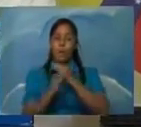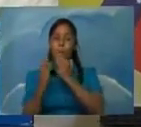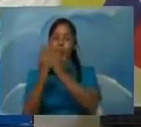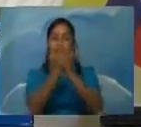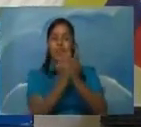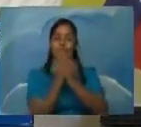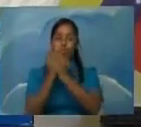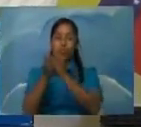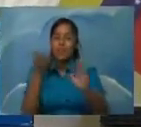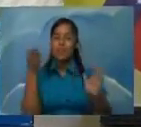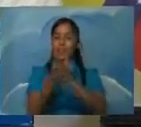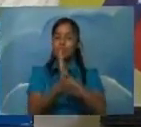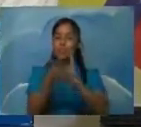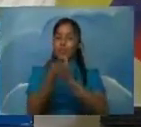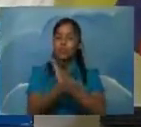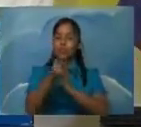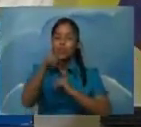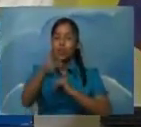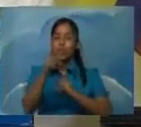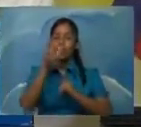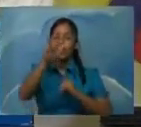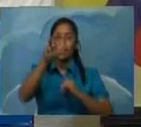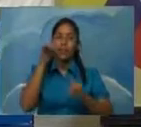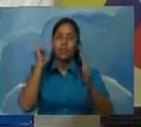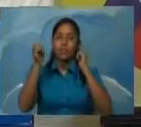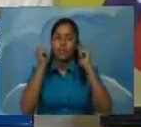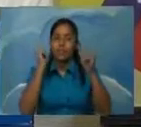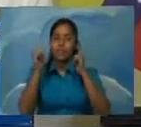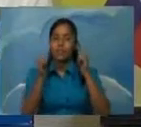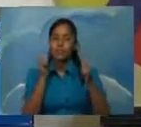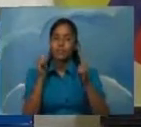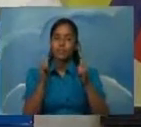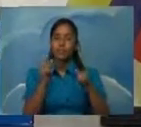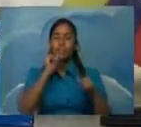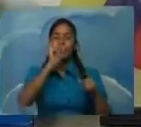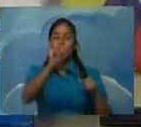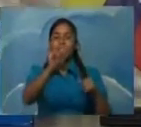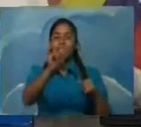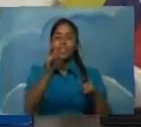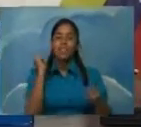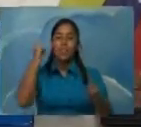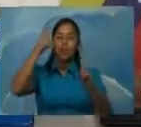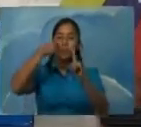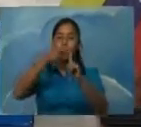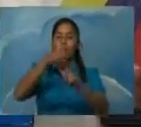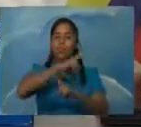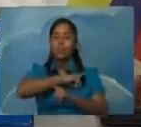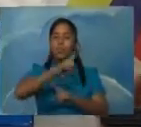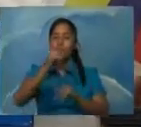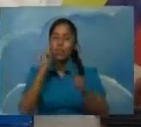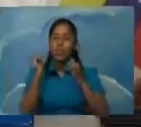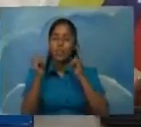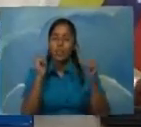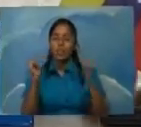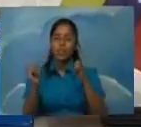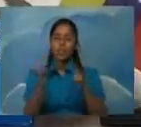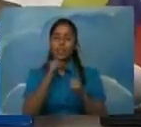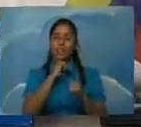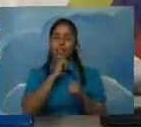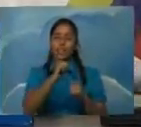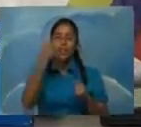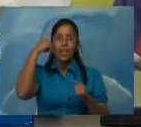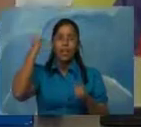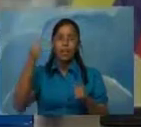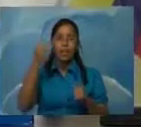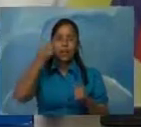estudiar acerca de esas tres fiestas. Y el propósito de las fiestas es para